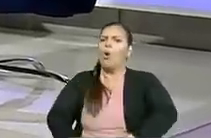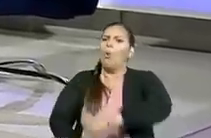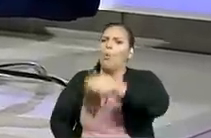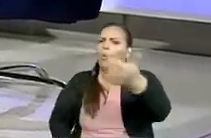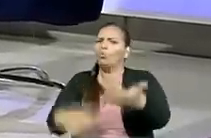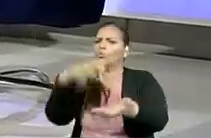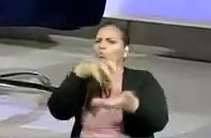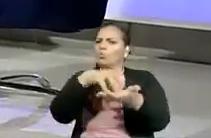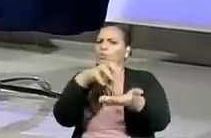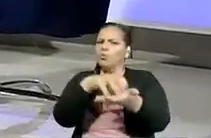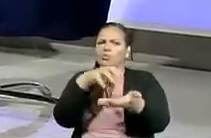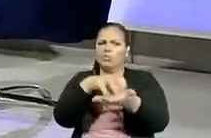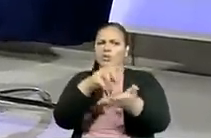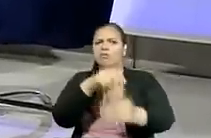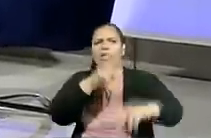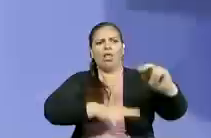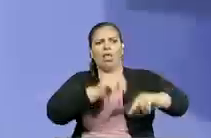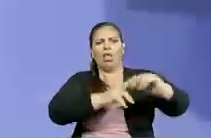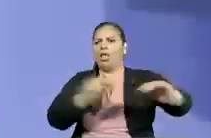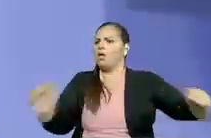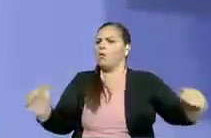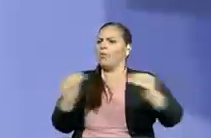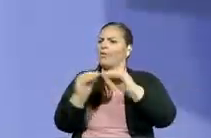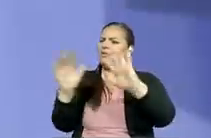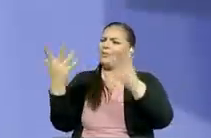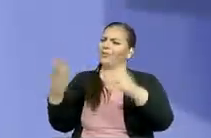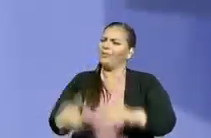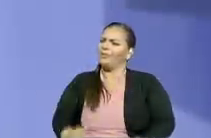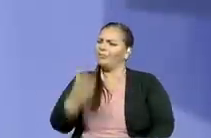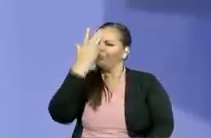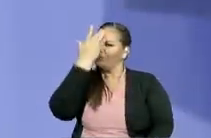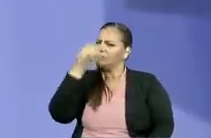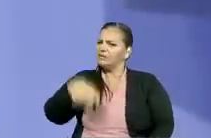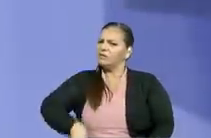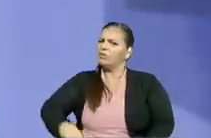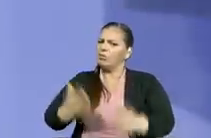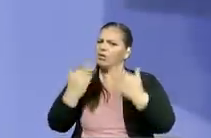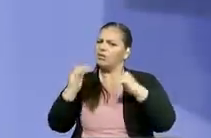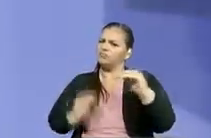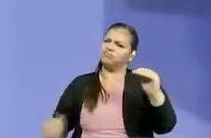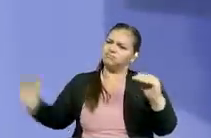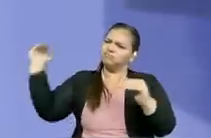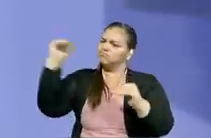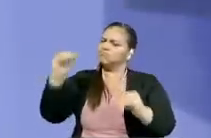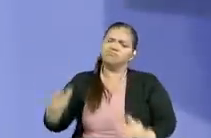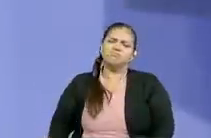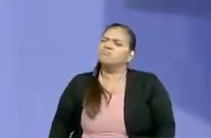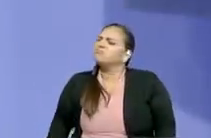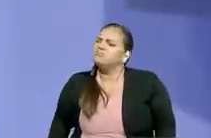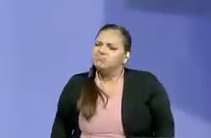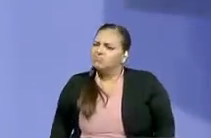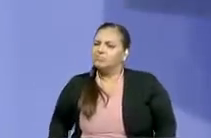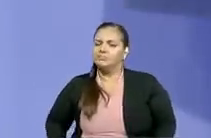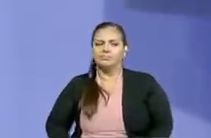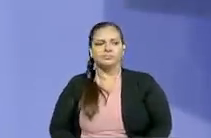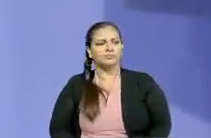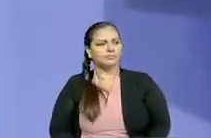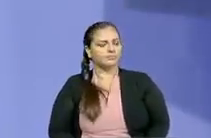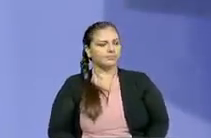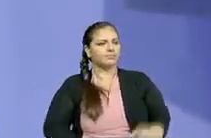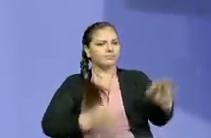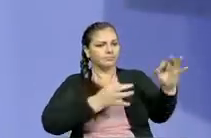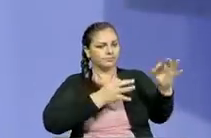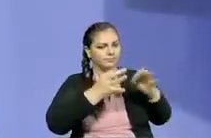el resto del país de la misma manera y con la misma fuerza e intensidad? Bueno, nuestro sistema es un sistema